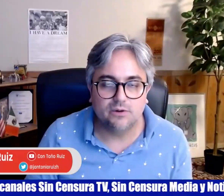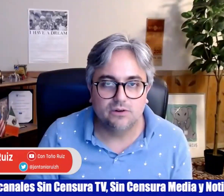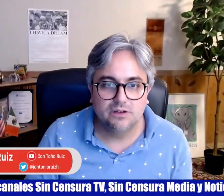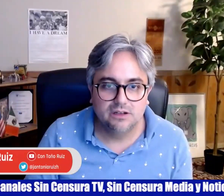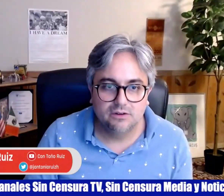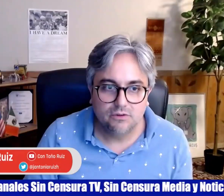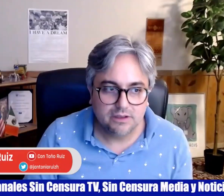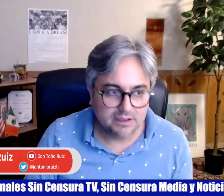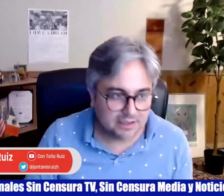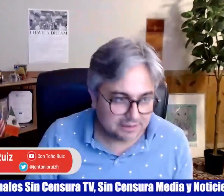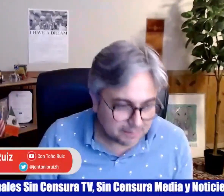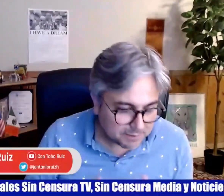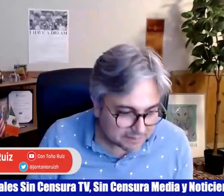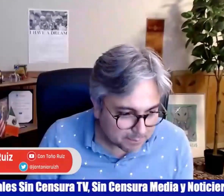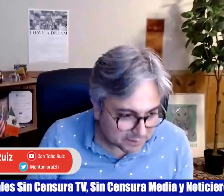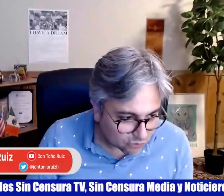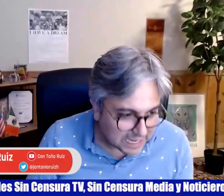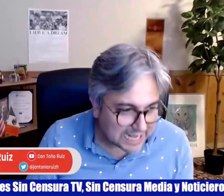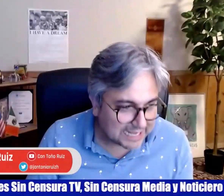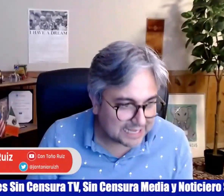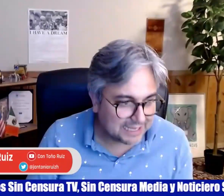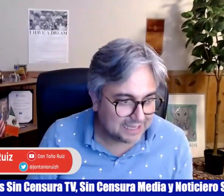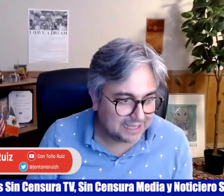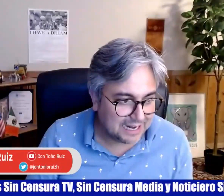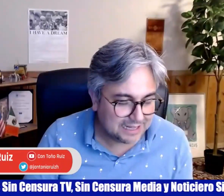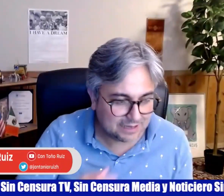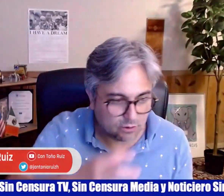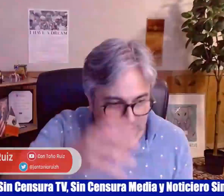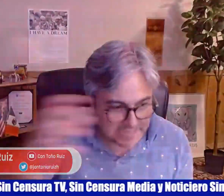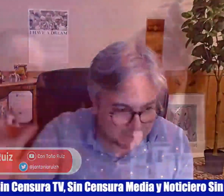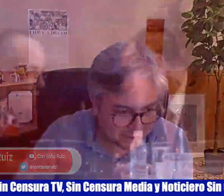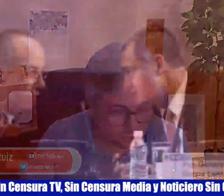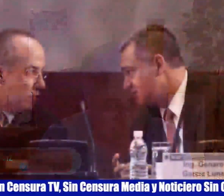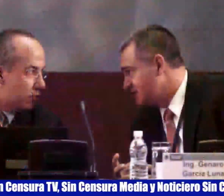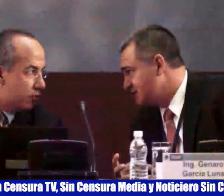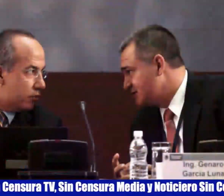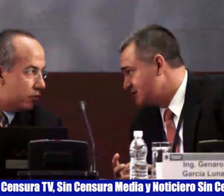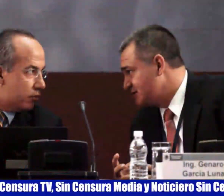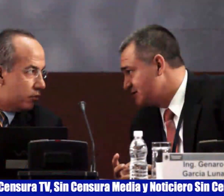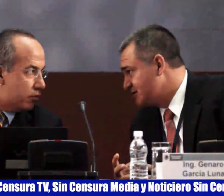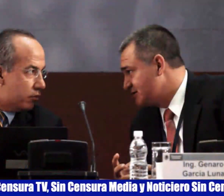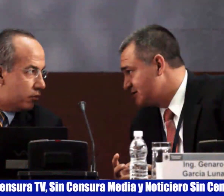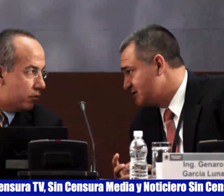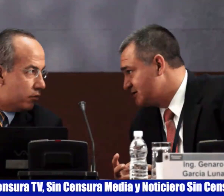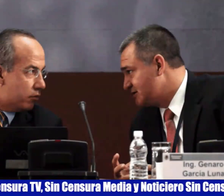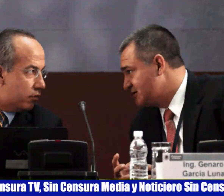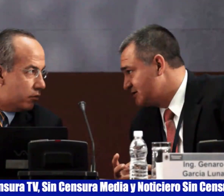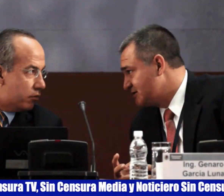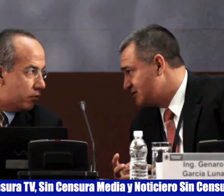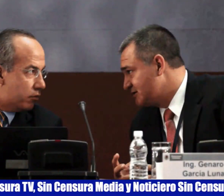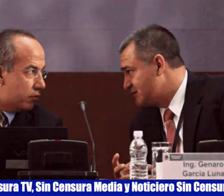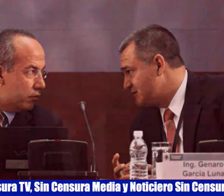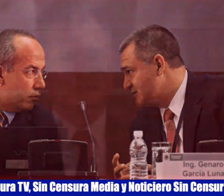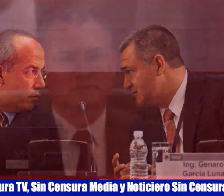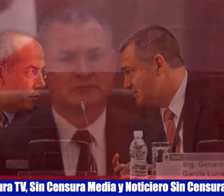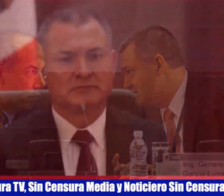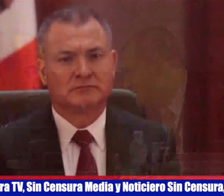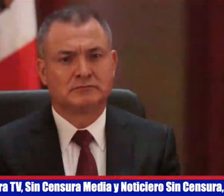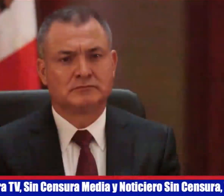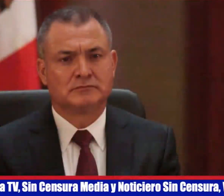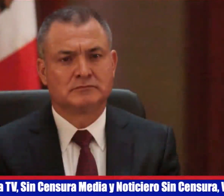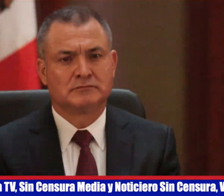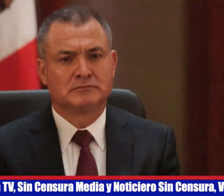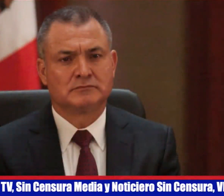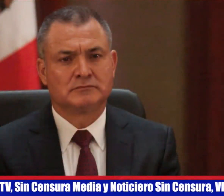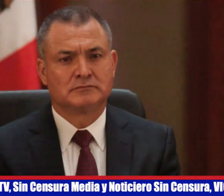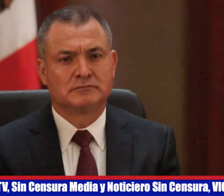de Calderón, ese personaje que era el que coordinaba las Fuerzas Armadas incluso, quien estaba al